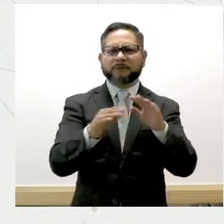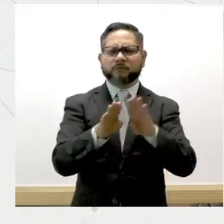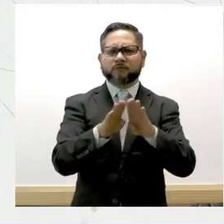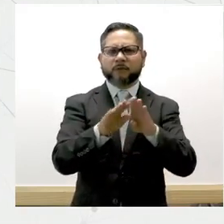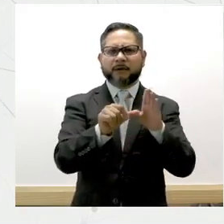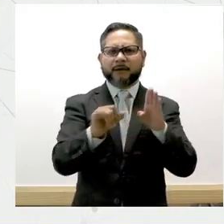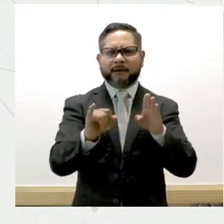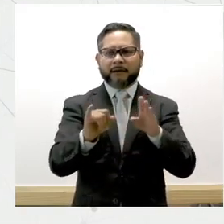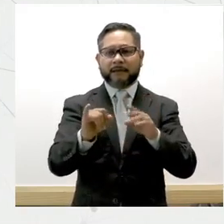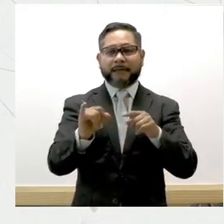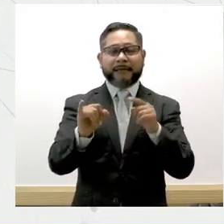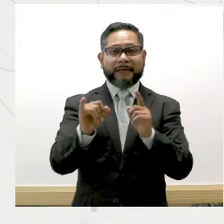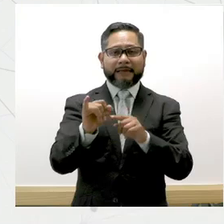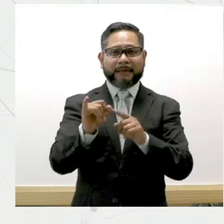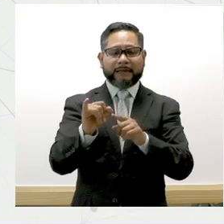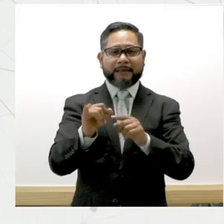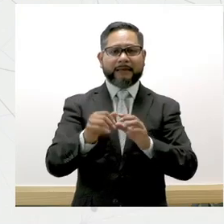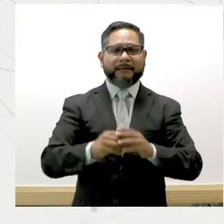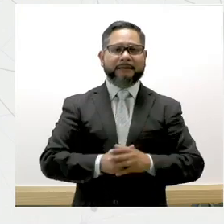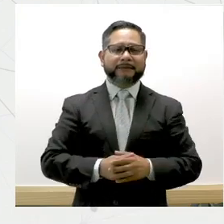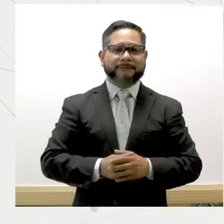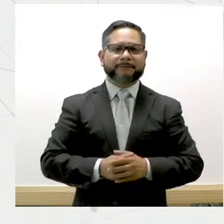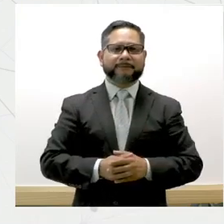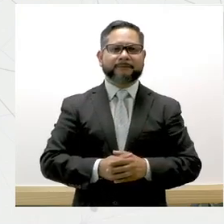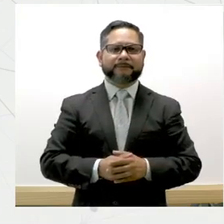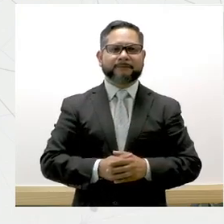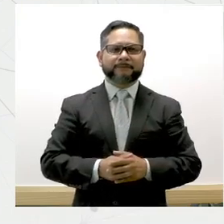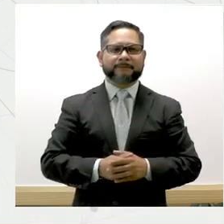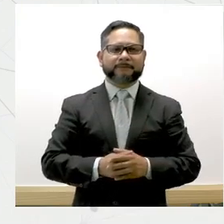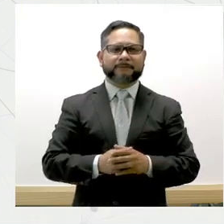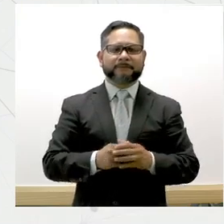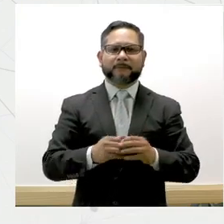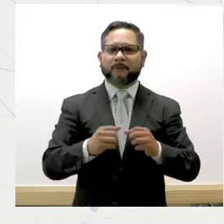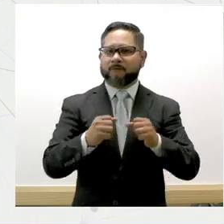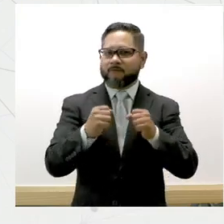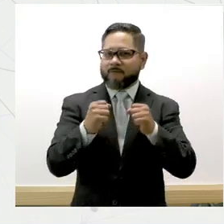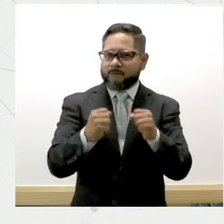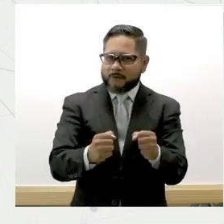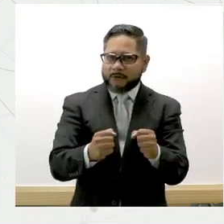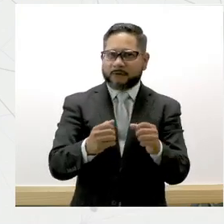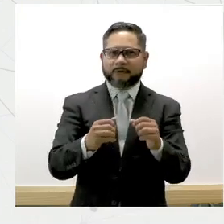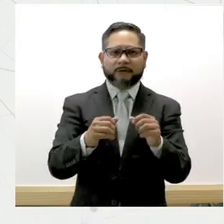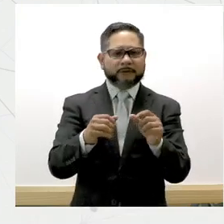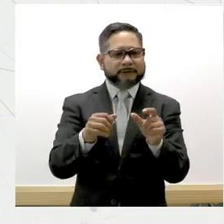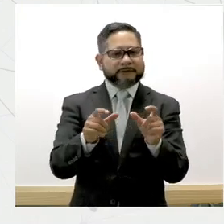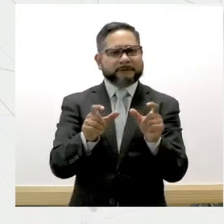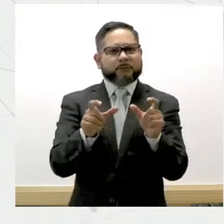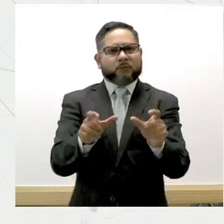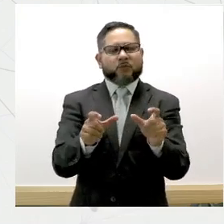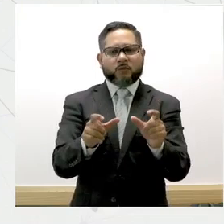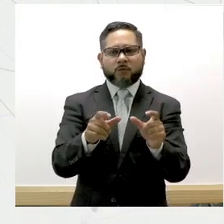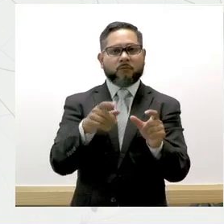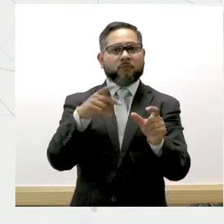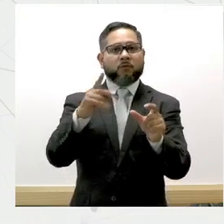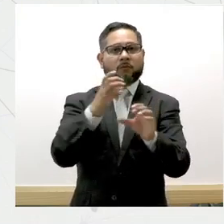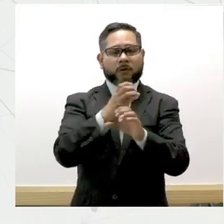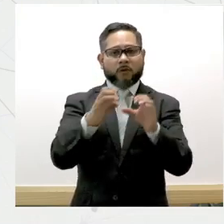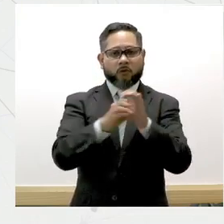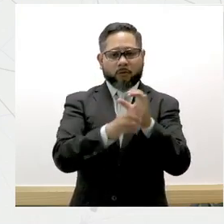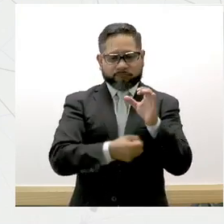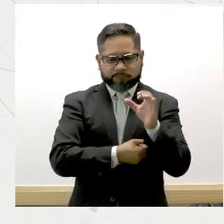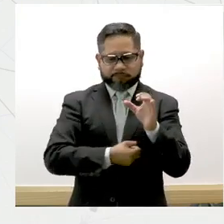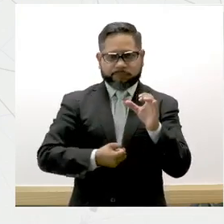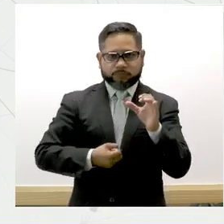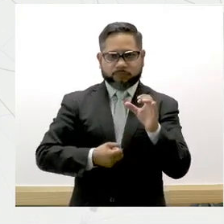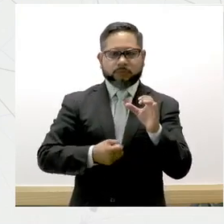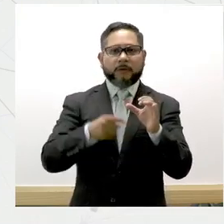que garantice la solidez técnica, la seguridad, una gestión de la privacidad, teniendo en cuenta la necesidad, ¿no?, de utilizar esos